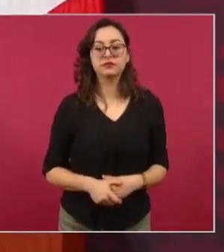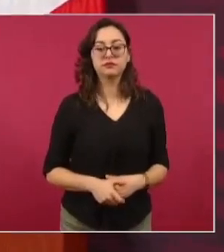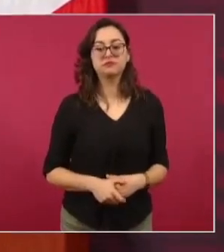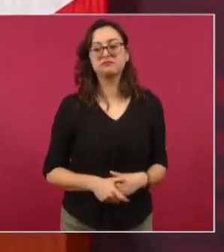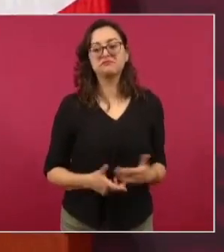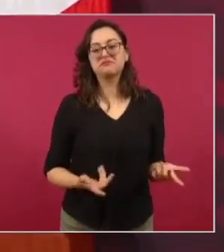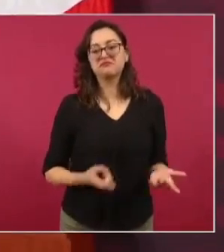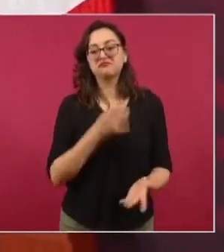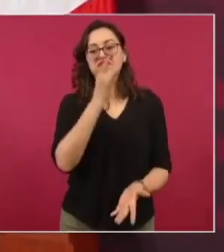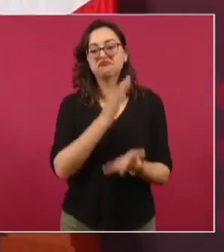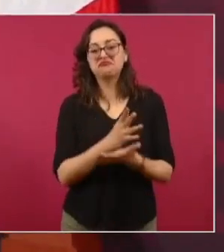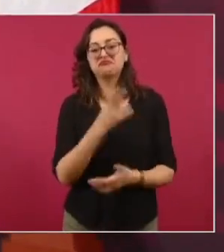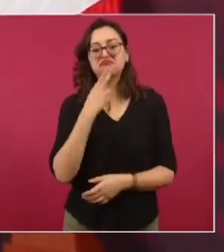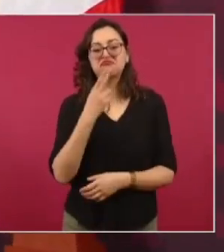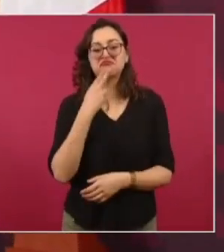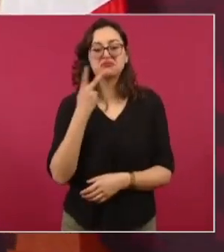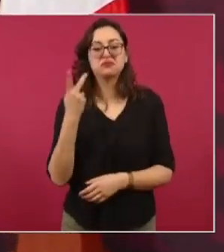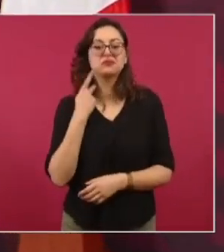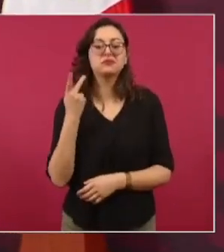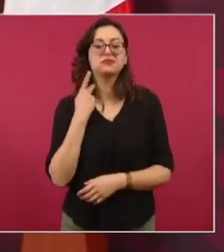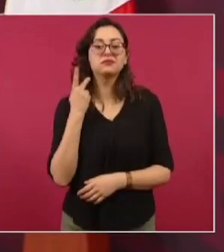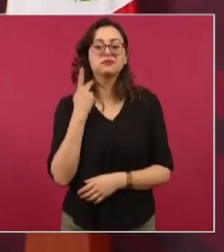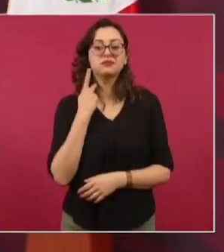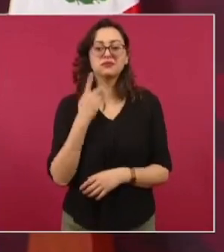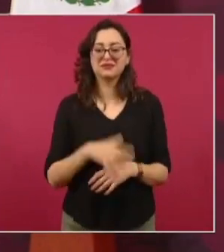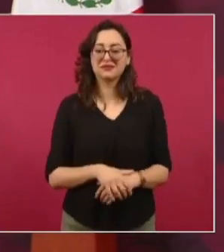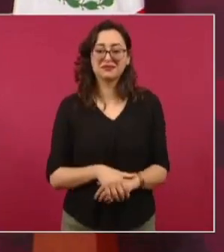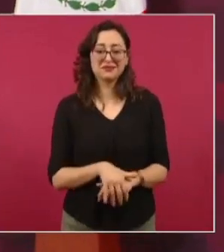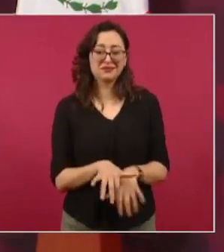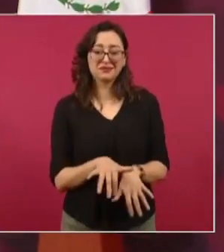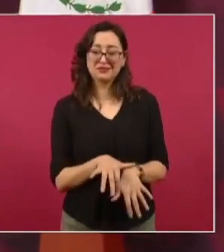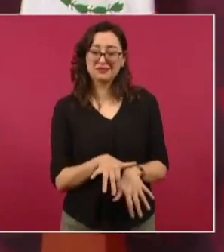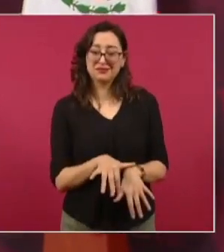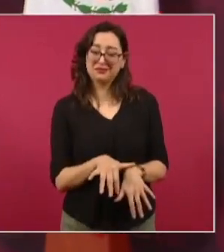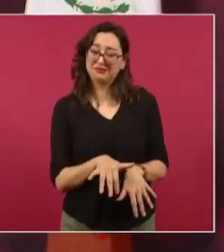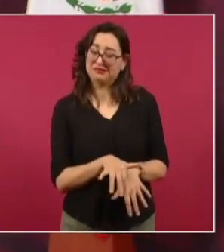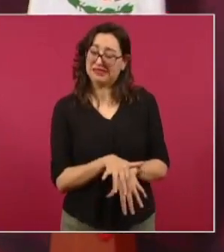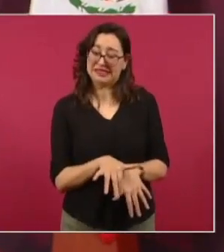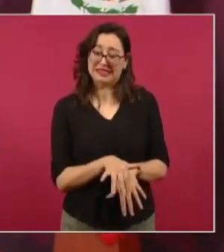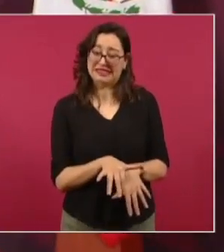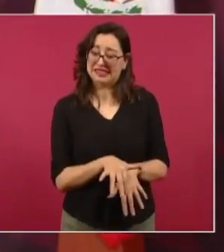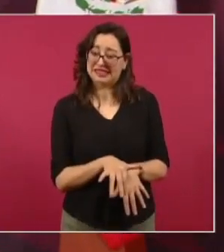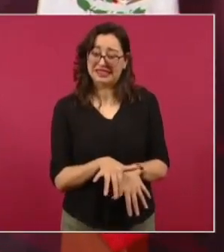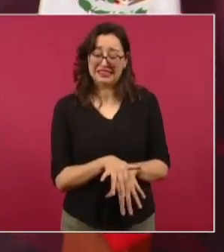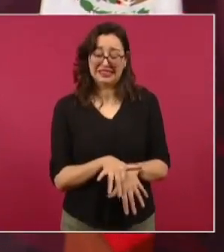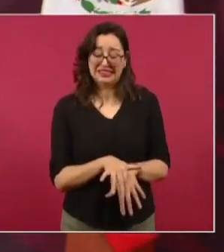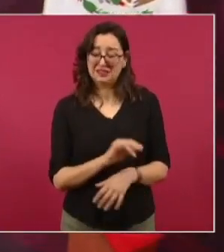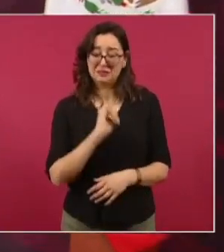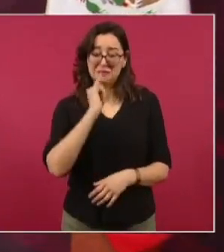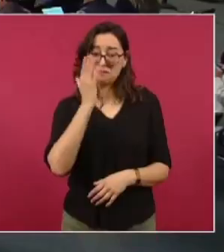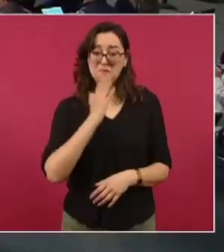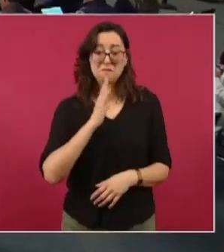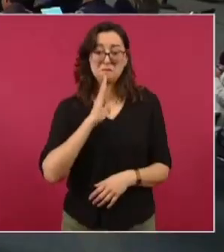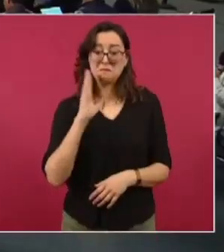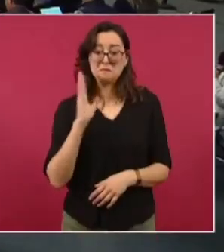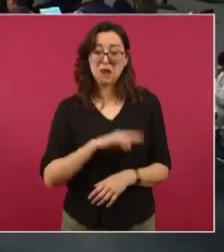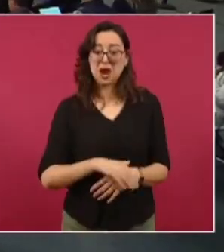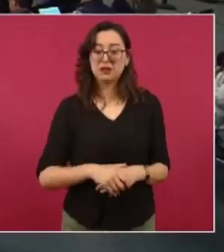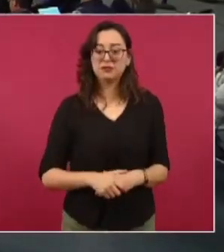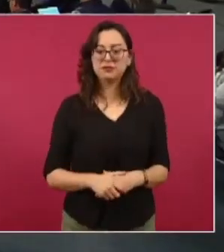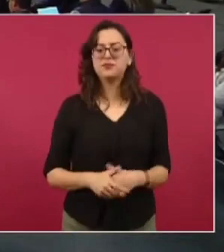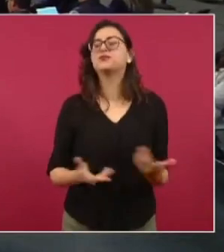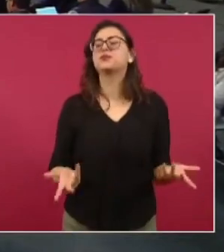propaganda muy corriente de mal gusto y bueno finalmente